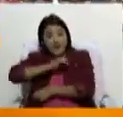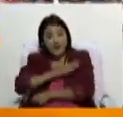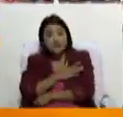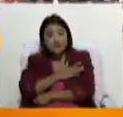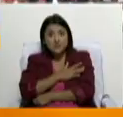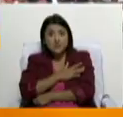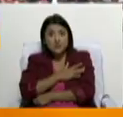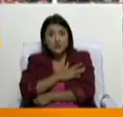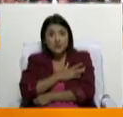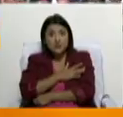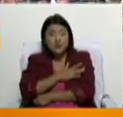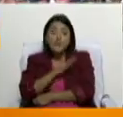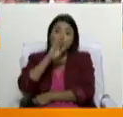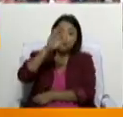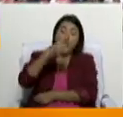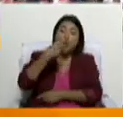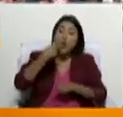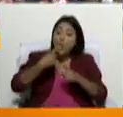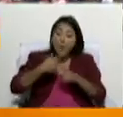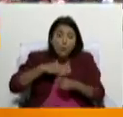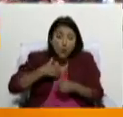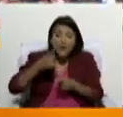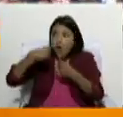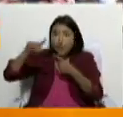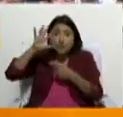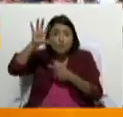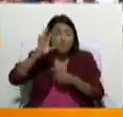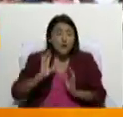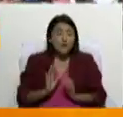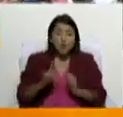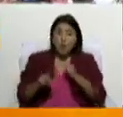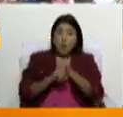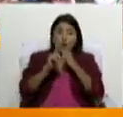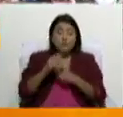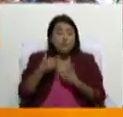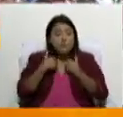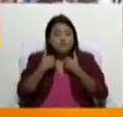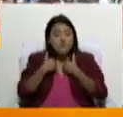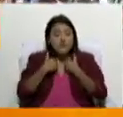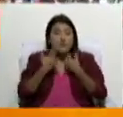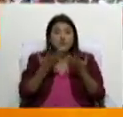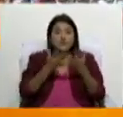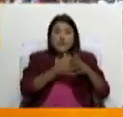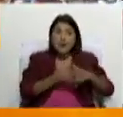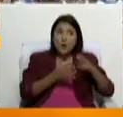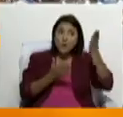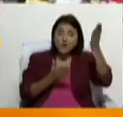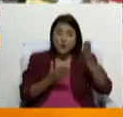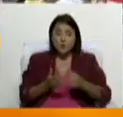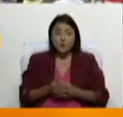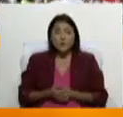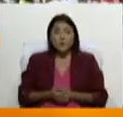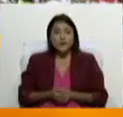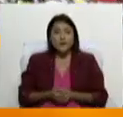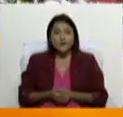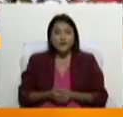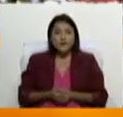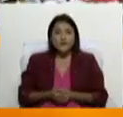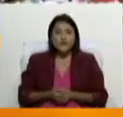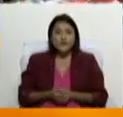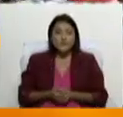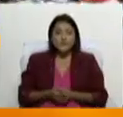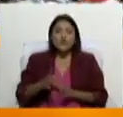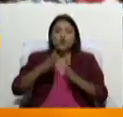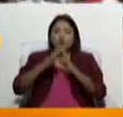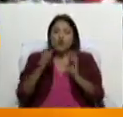pero cualquier país puede ser la víctima de la arrogancia del imperio. Entonces, vamos a